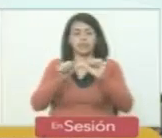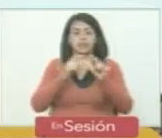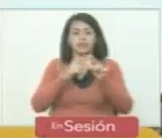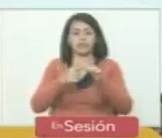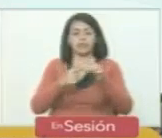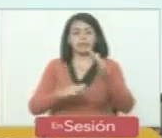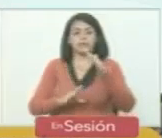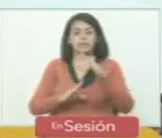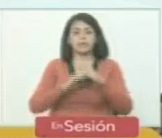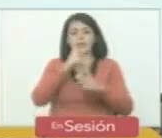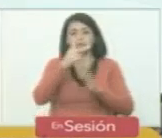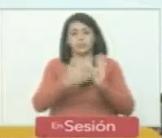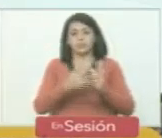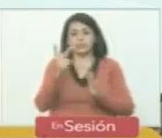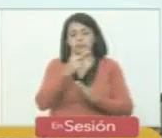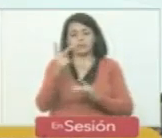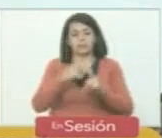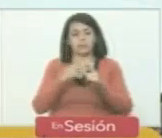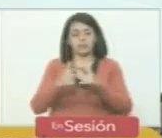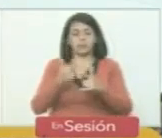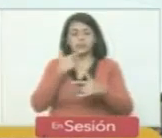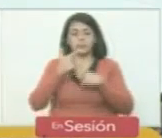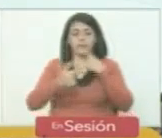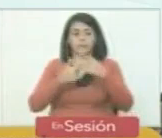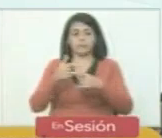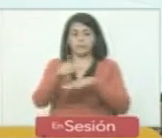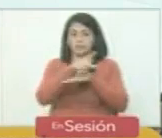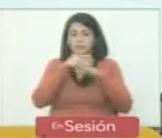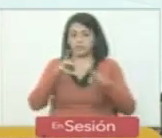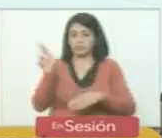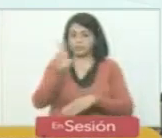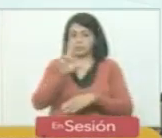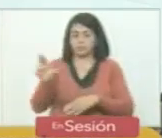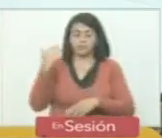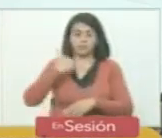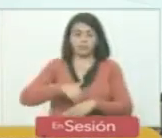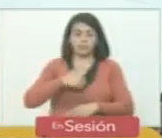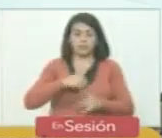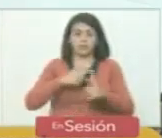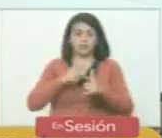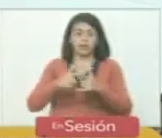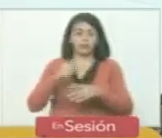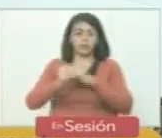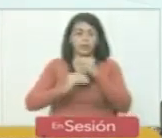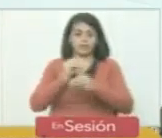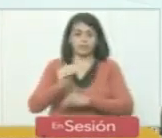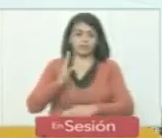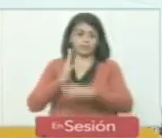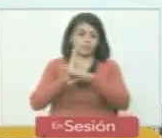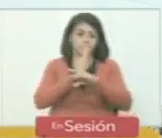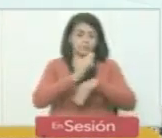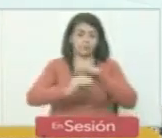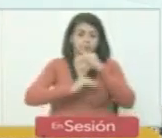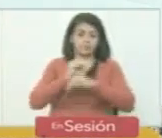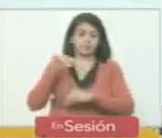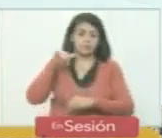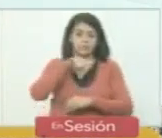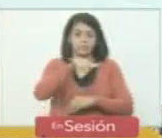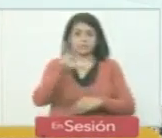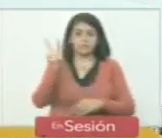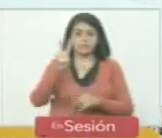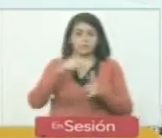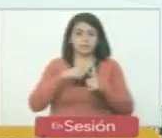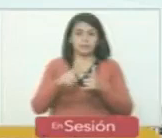del 2022, en la cual solicita al gobierno de la República Argentina la incautación de la aeronave